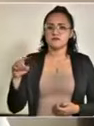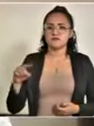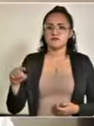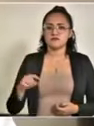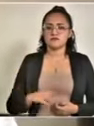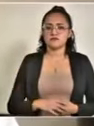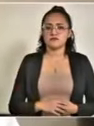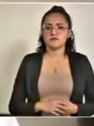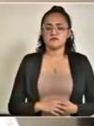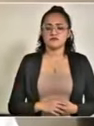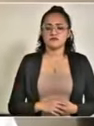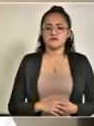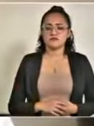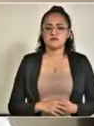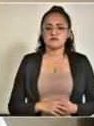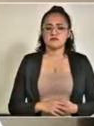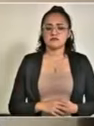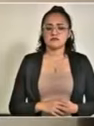Y respecto a